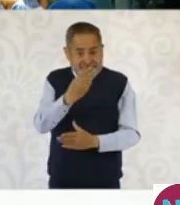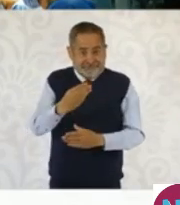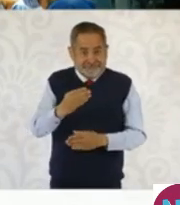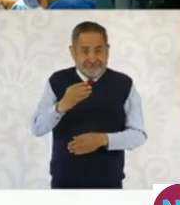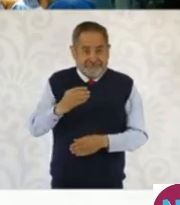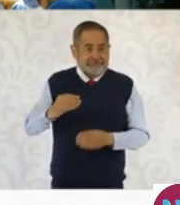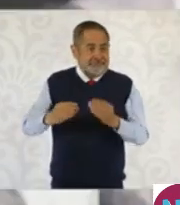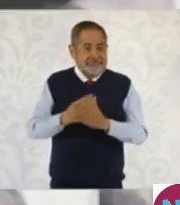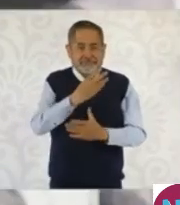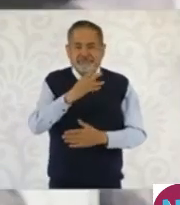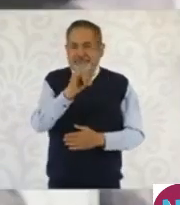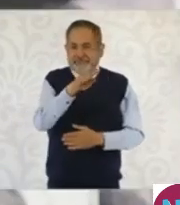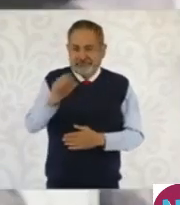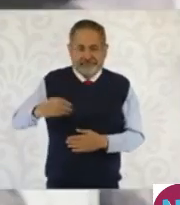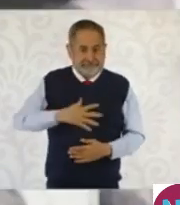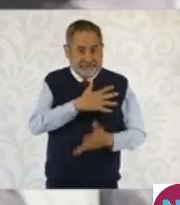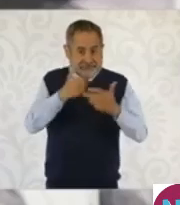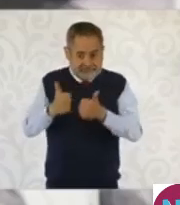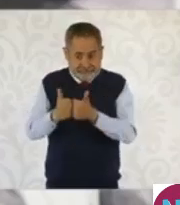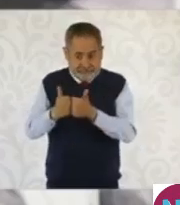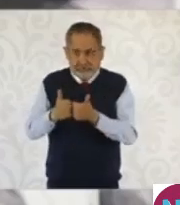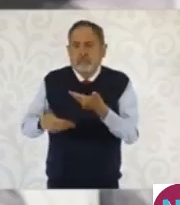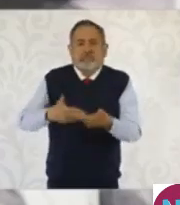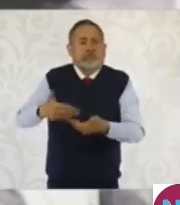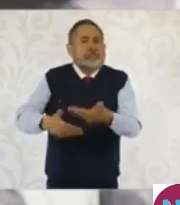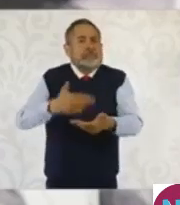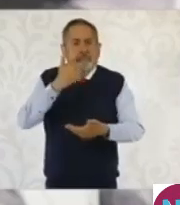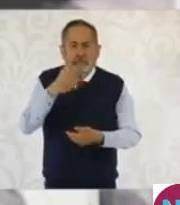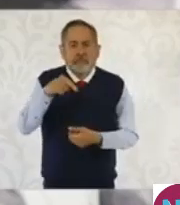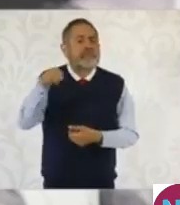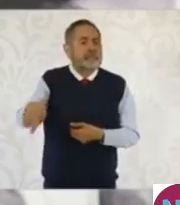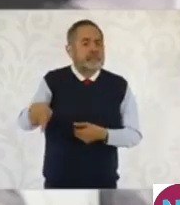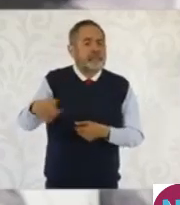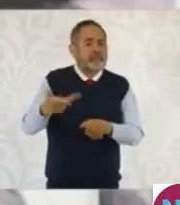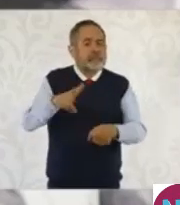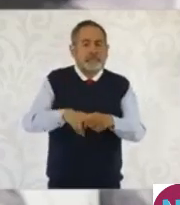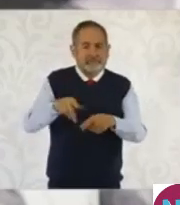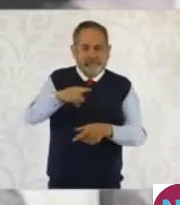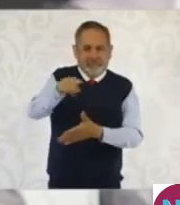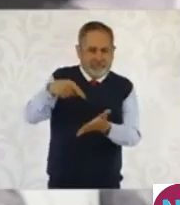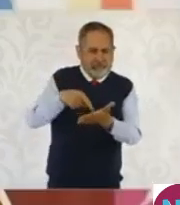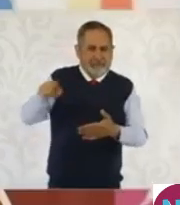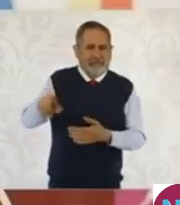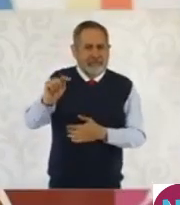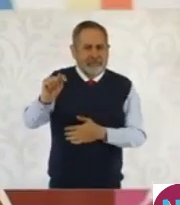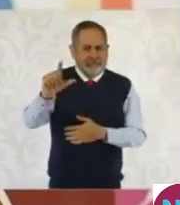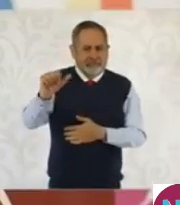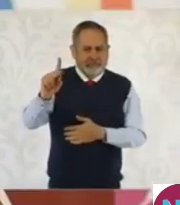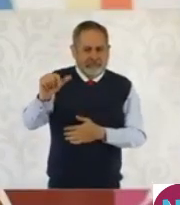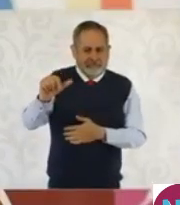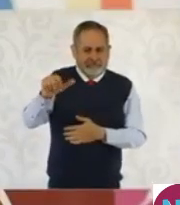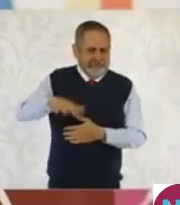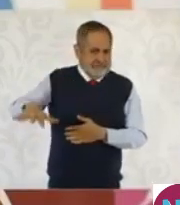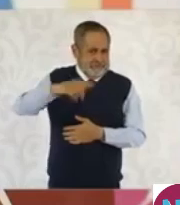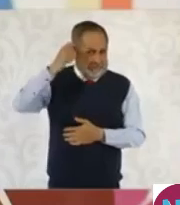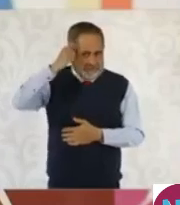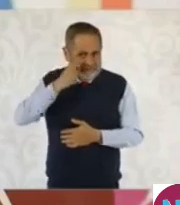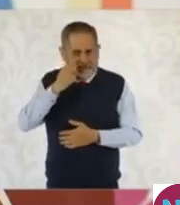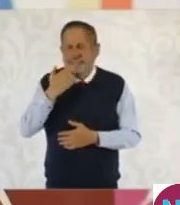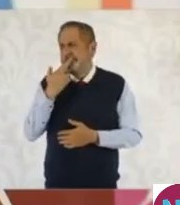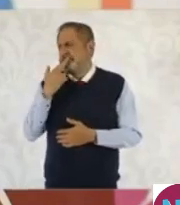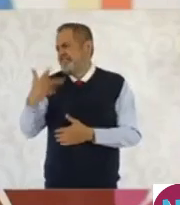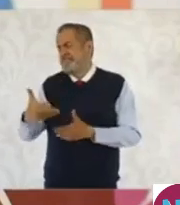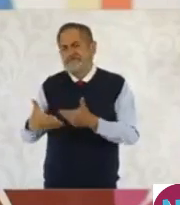IMSS Bienestar. El Hospital de Tlapa va a contribuir significativamente a lograr esta meta, sobre todo en esta región